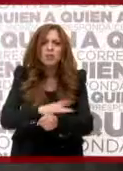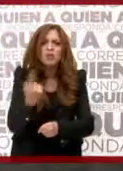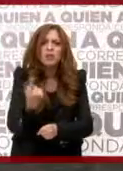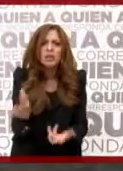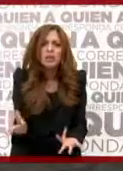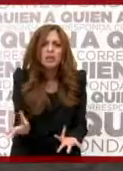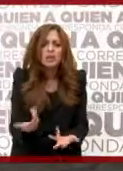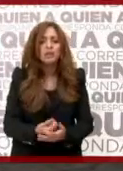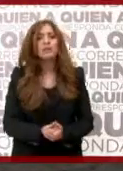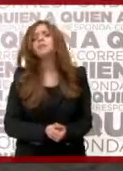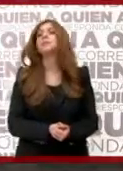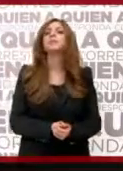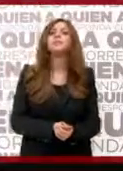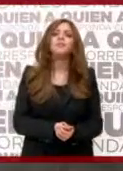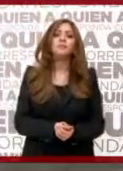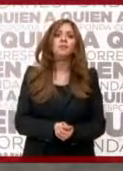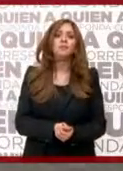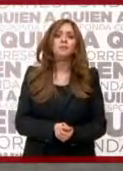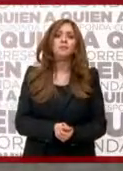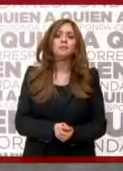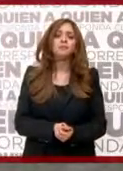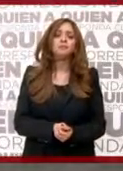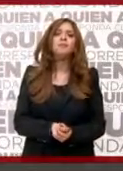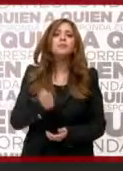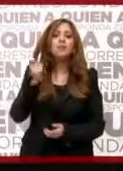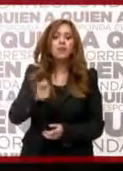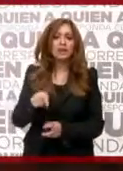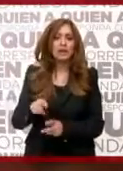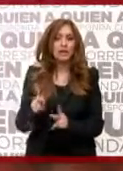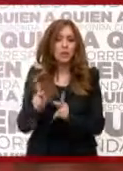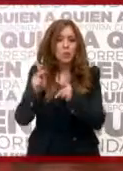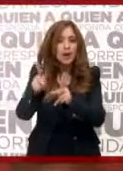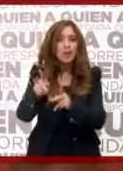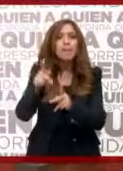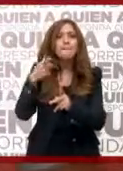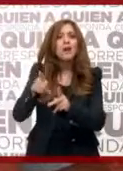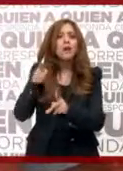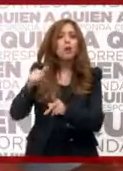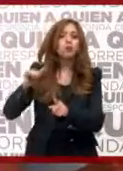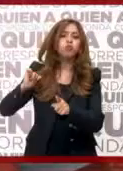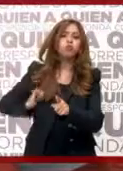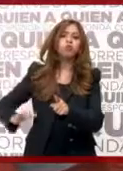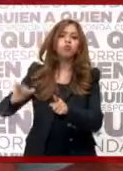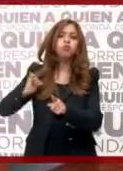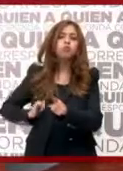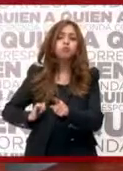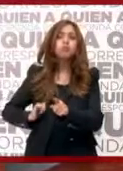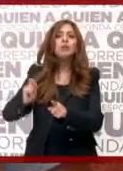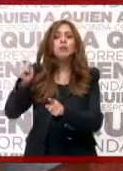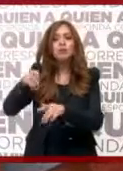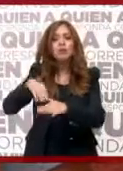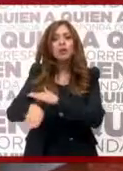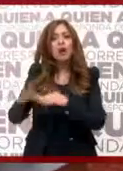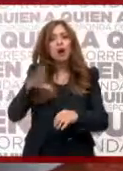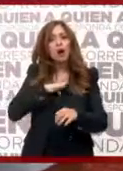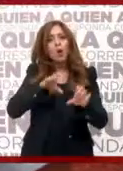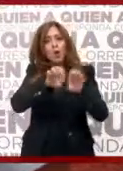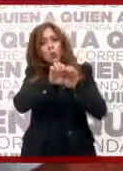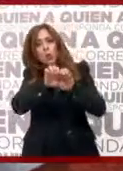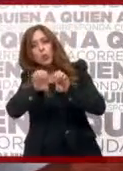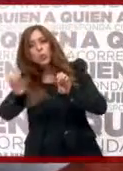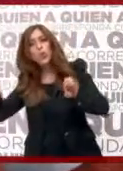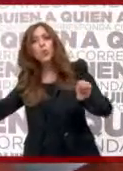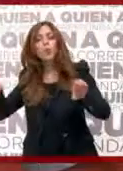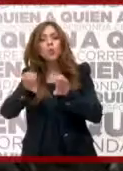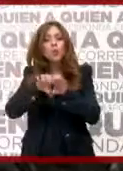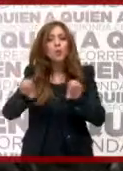puente. Es un puente de... pues ya es viejo, pero el puente es a base de tubos de